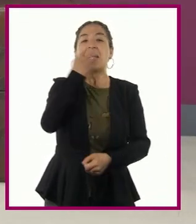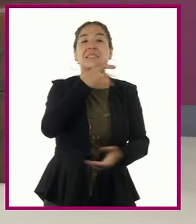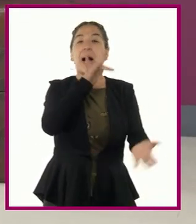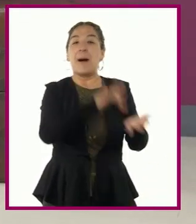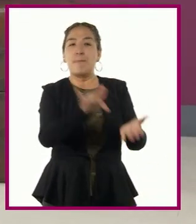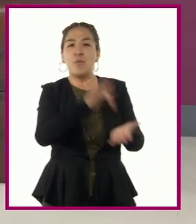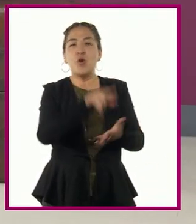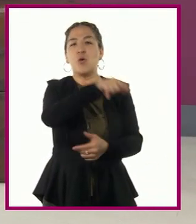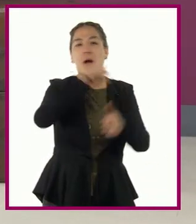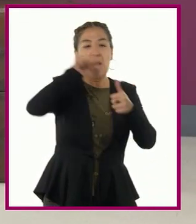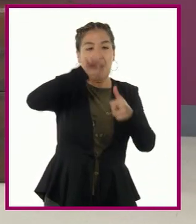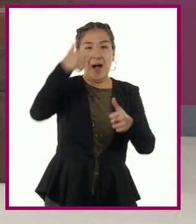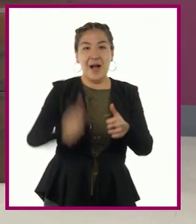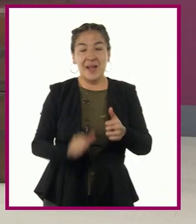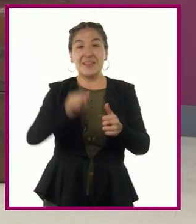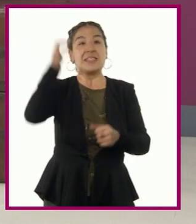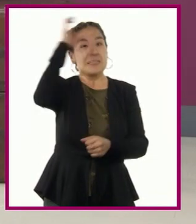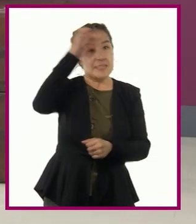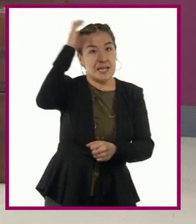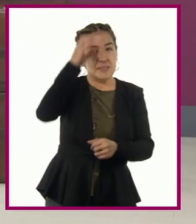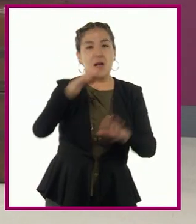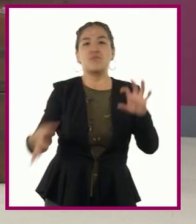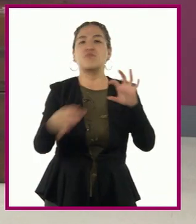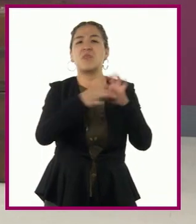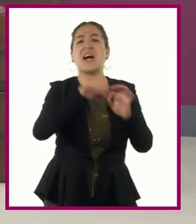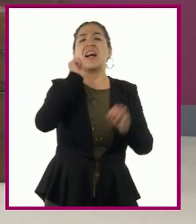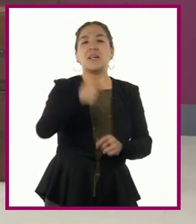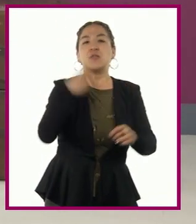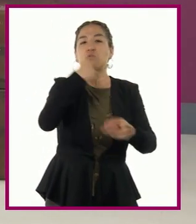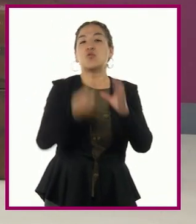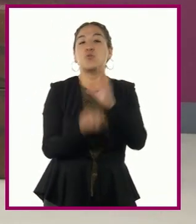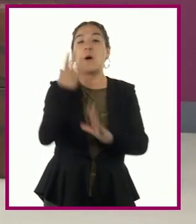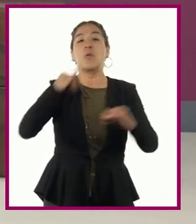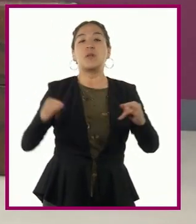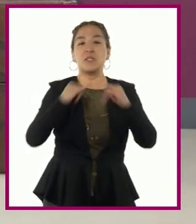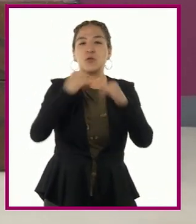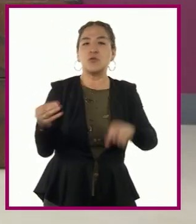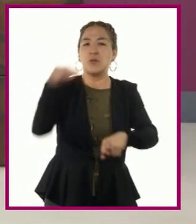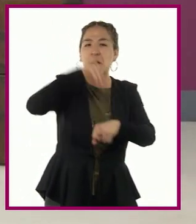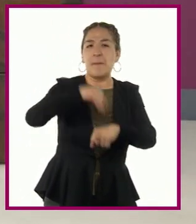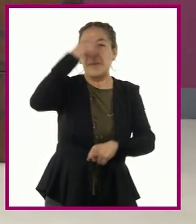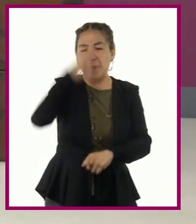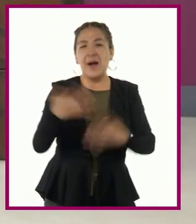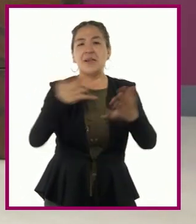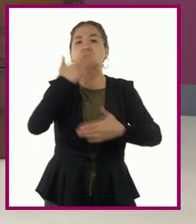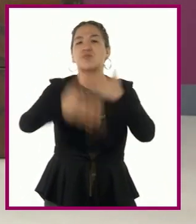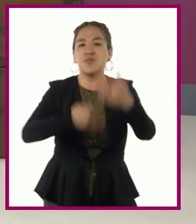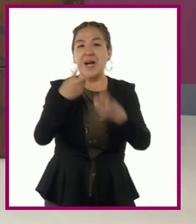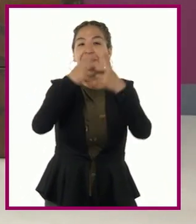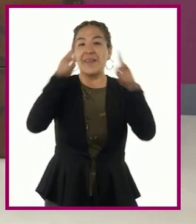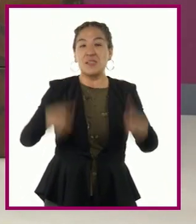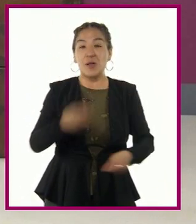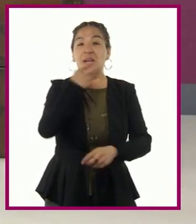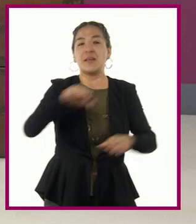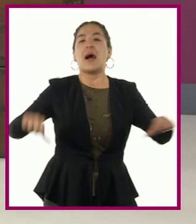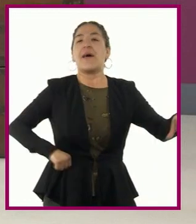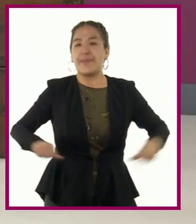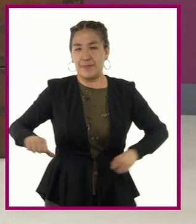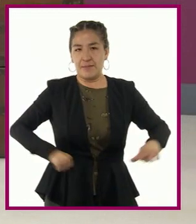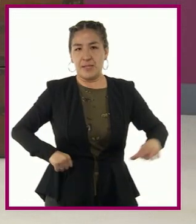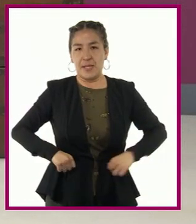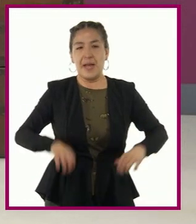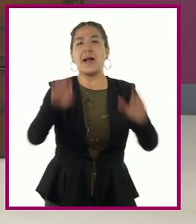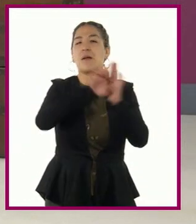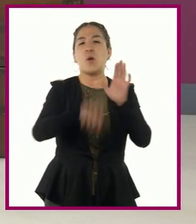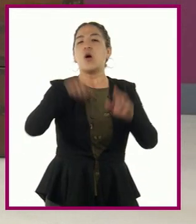artes y las ciencias trajo consigo el establecimiento de instituciones que permitieron el desarrollo de esas actividades, como